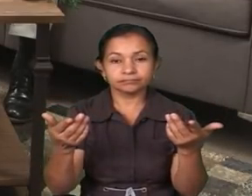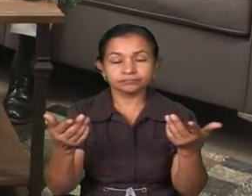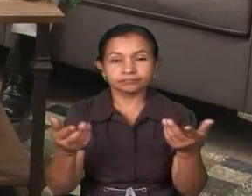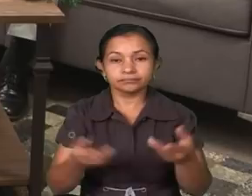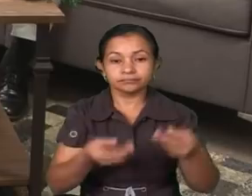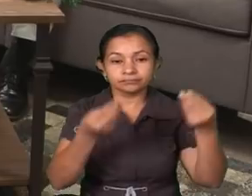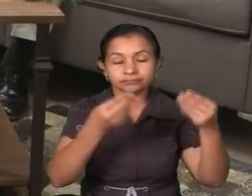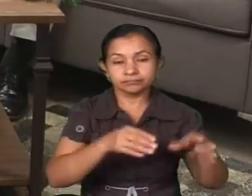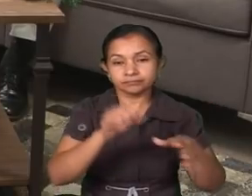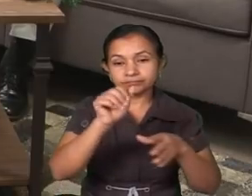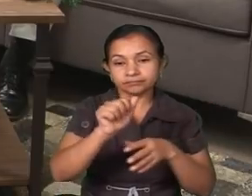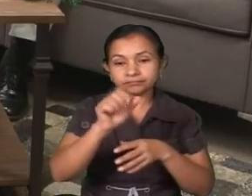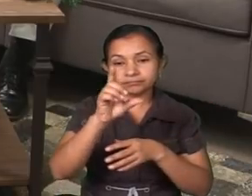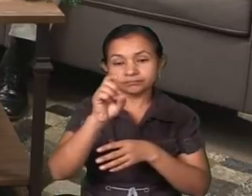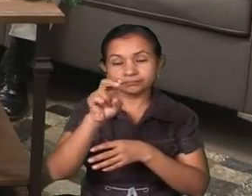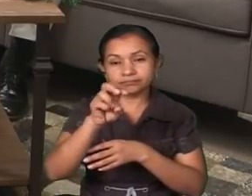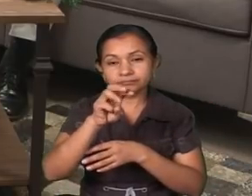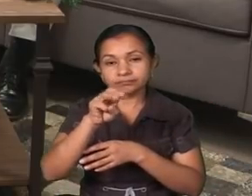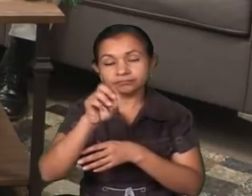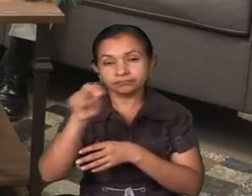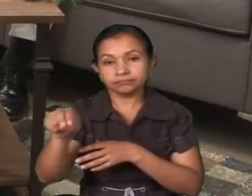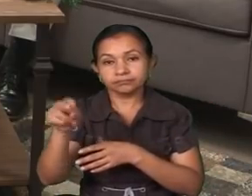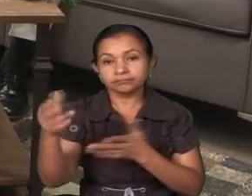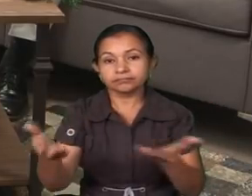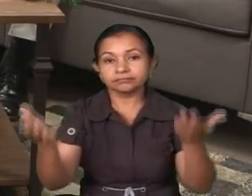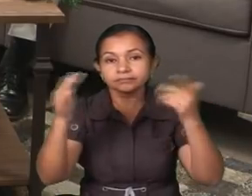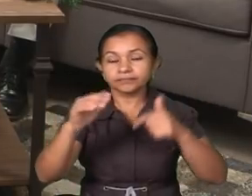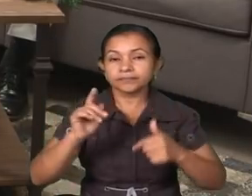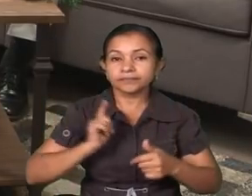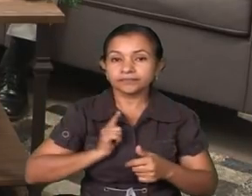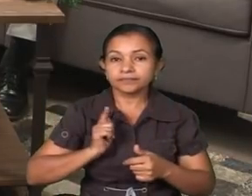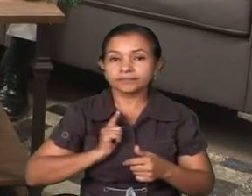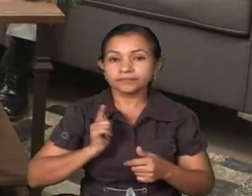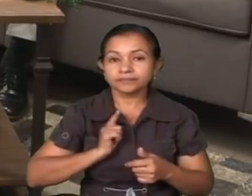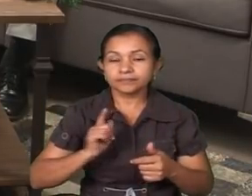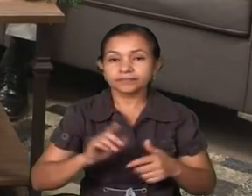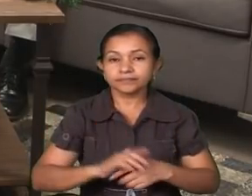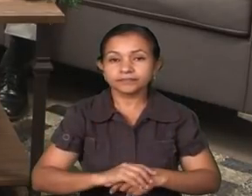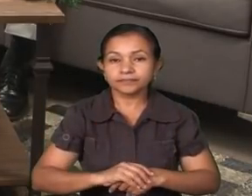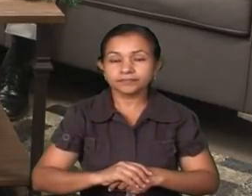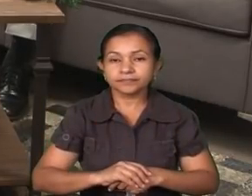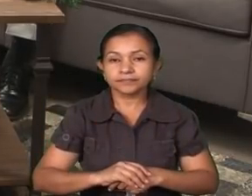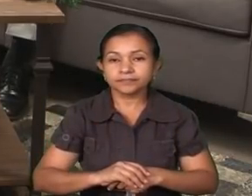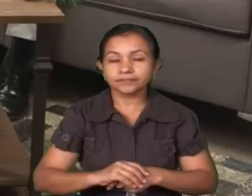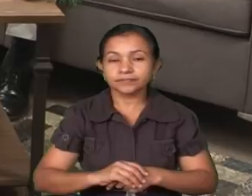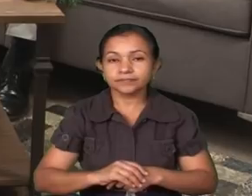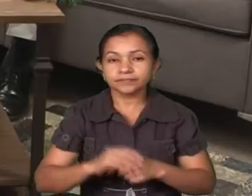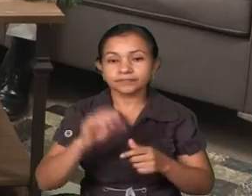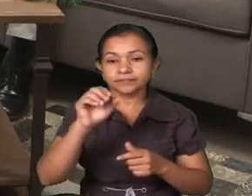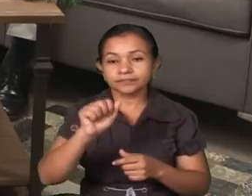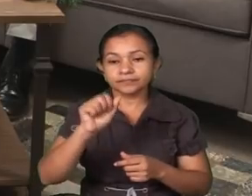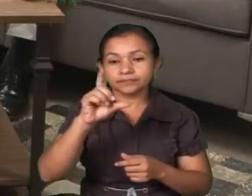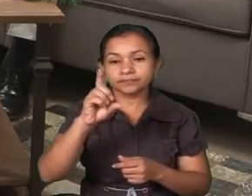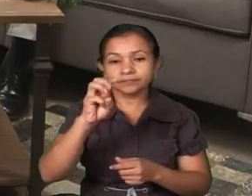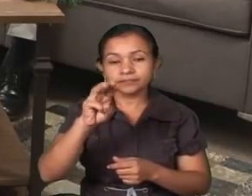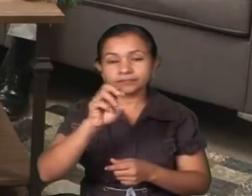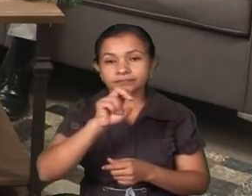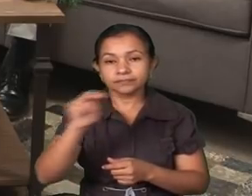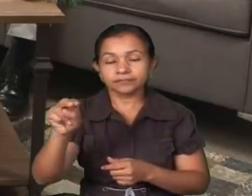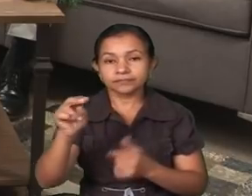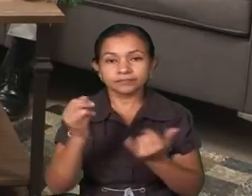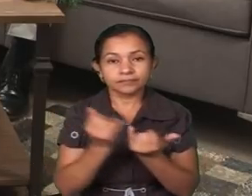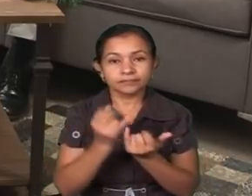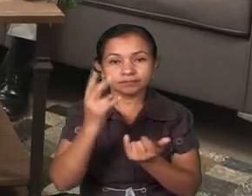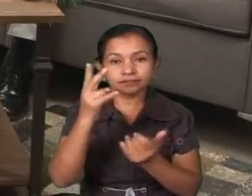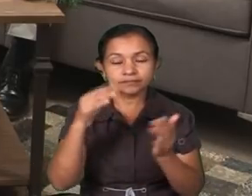administración, pero ahorita la volvemos a recuperar la organización, la administración. En 2007.